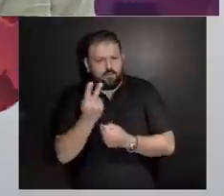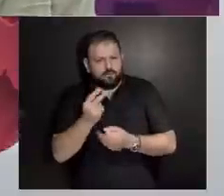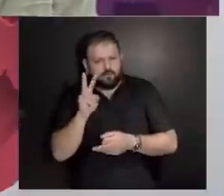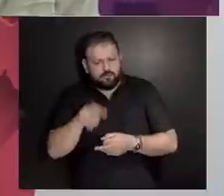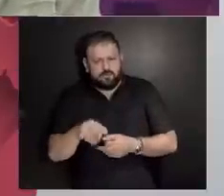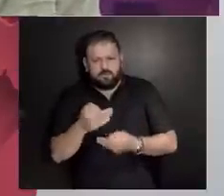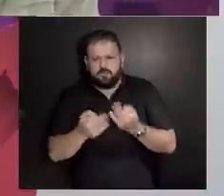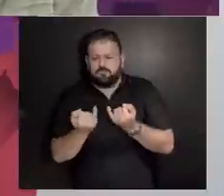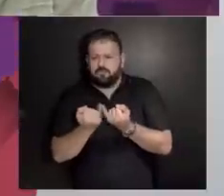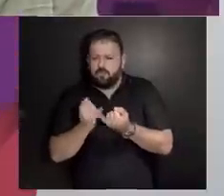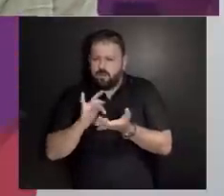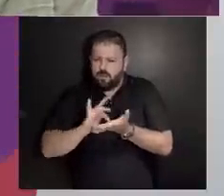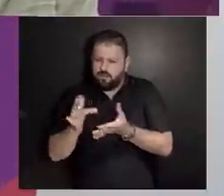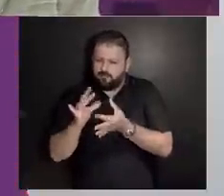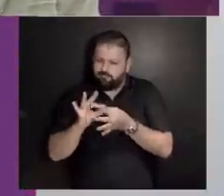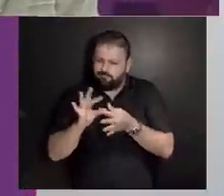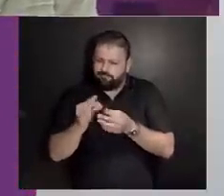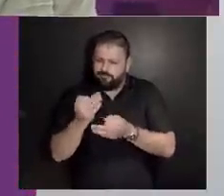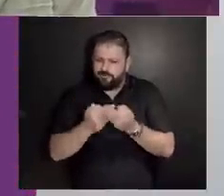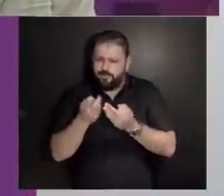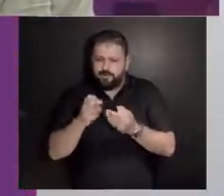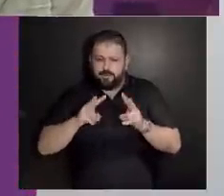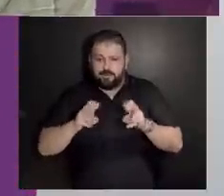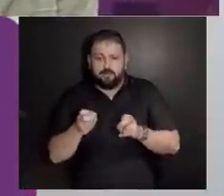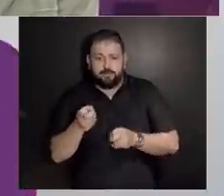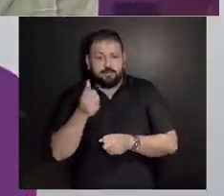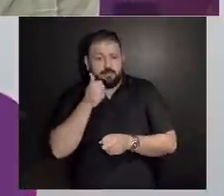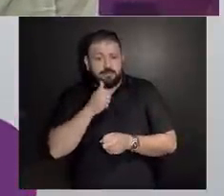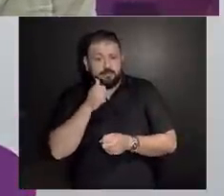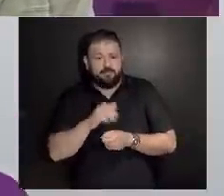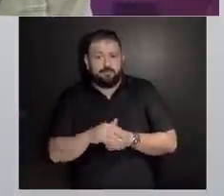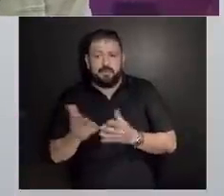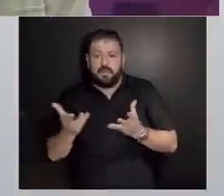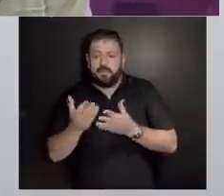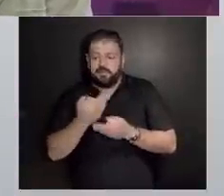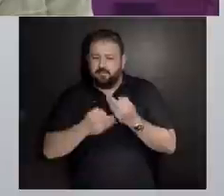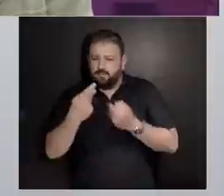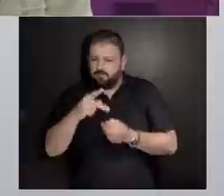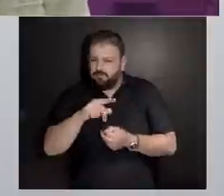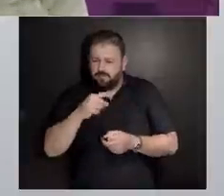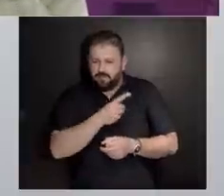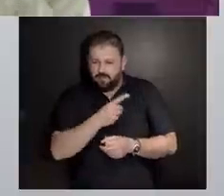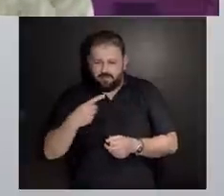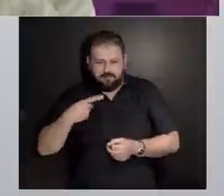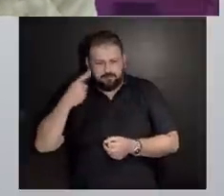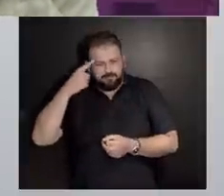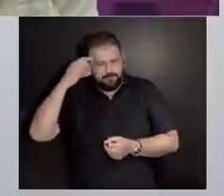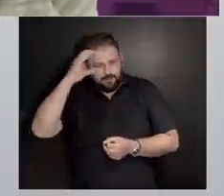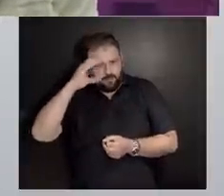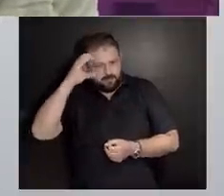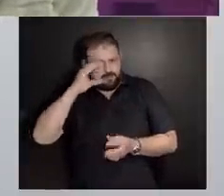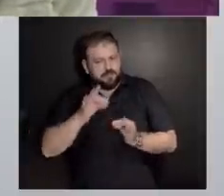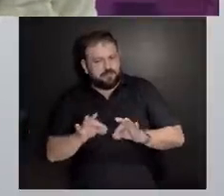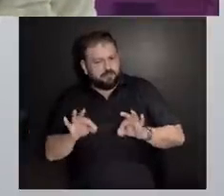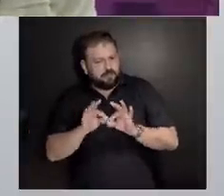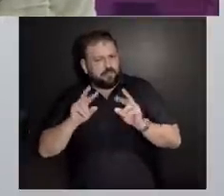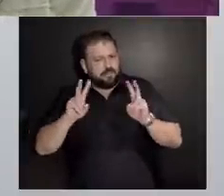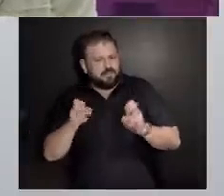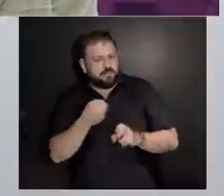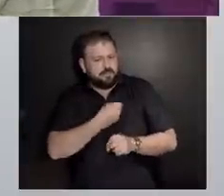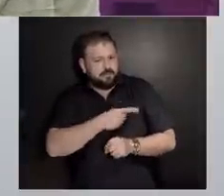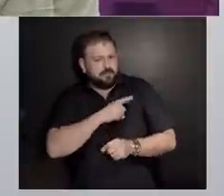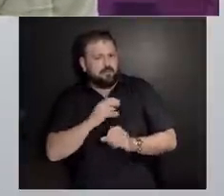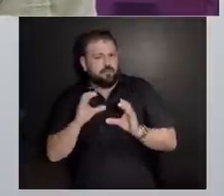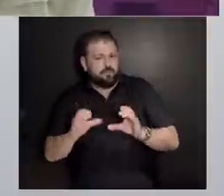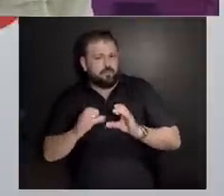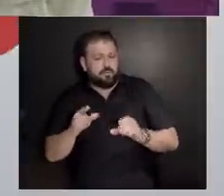Muchísimas gracias por explicarnos todo esto y sobre todo hacer mucha conciencia, ¿no? Acerca de este tema que es importante. Si ya